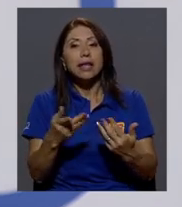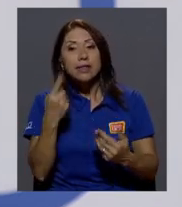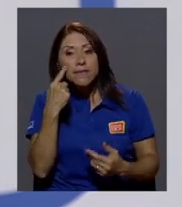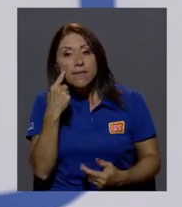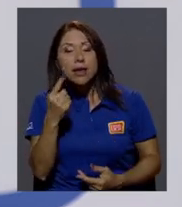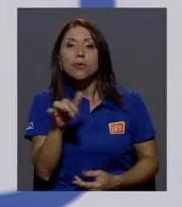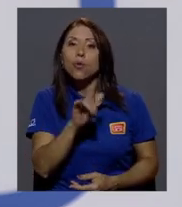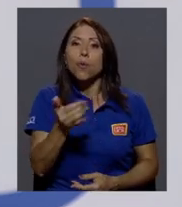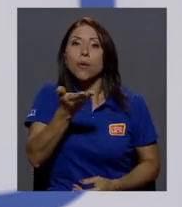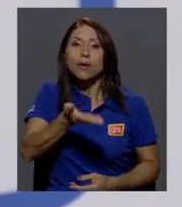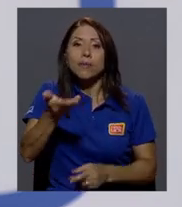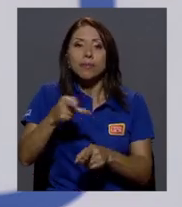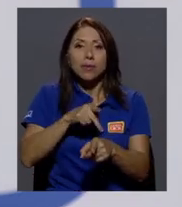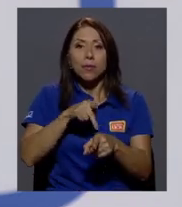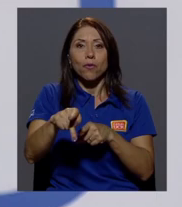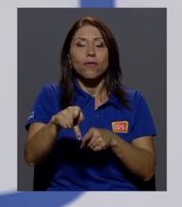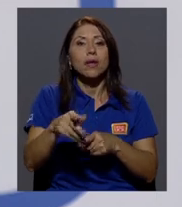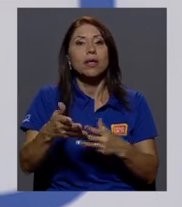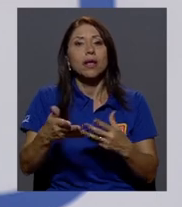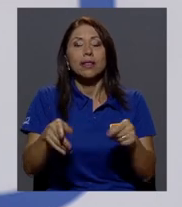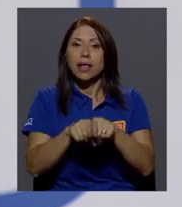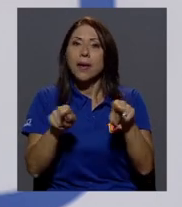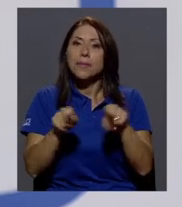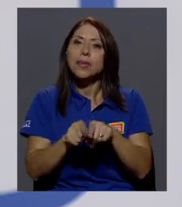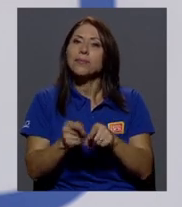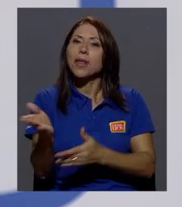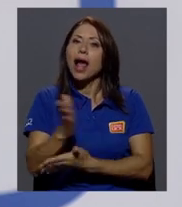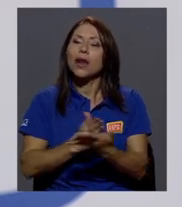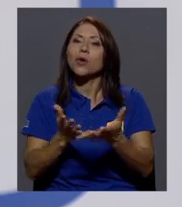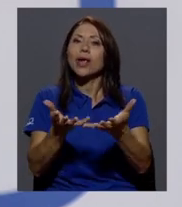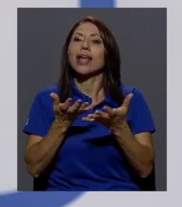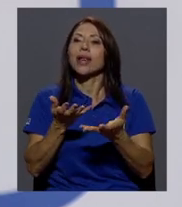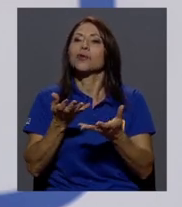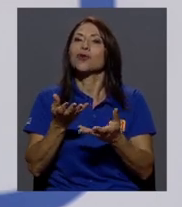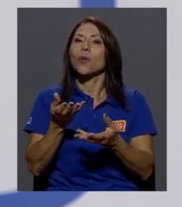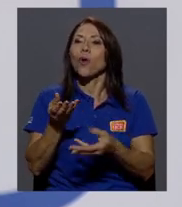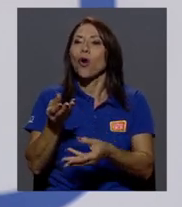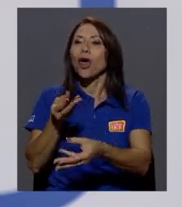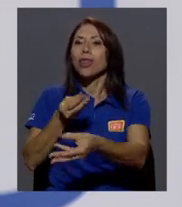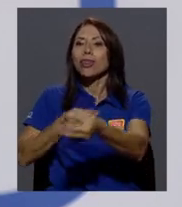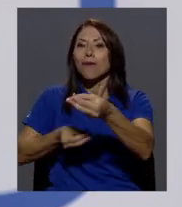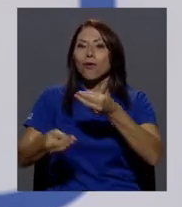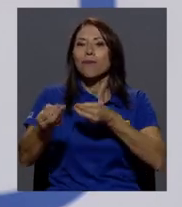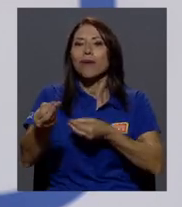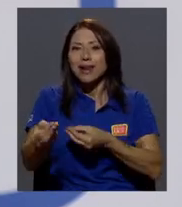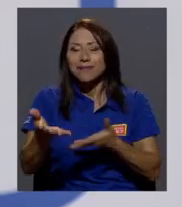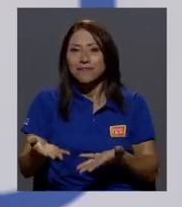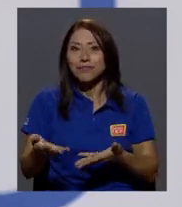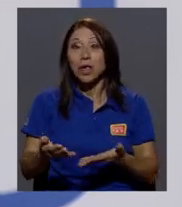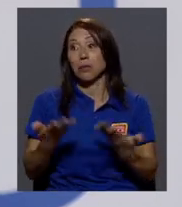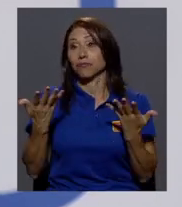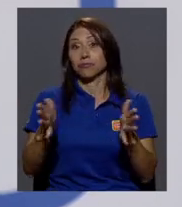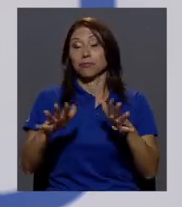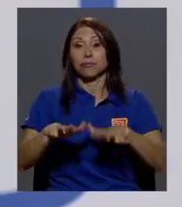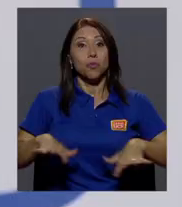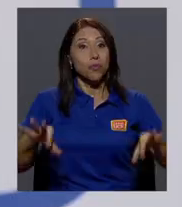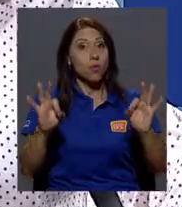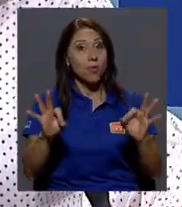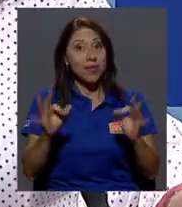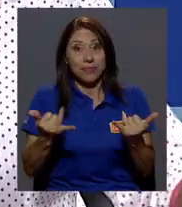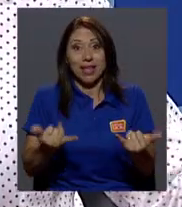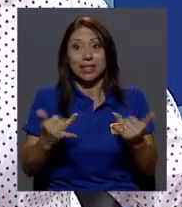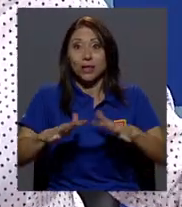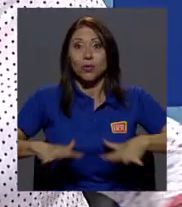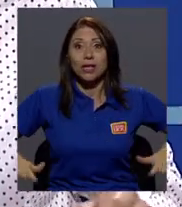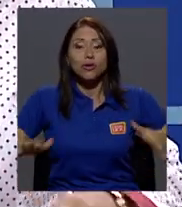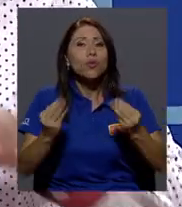herramienta profesional lo vemos como algo que queremos devolver pues muy bien sobre todo en este contexto donde inclusive muchos medios